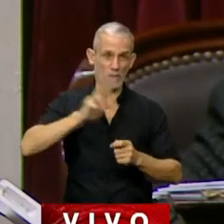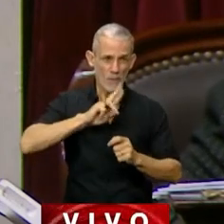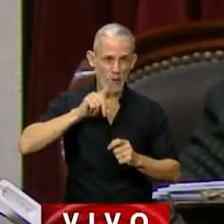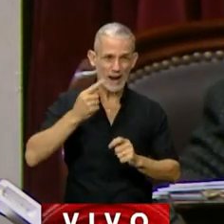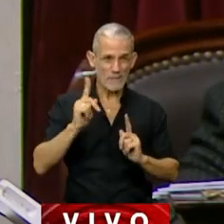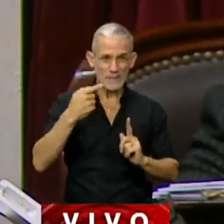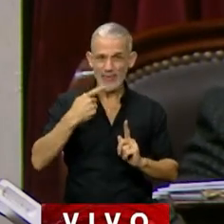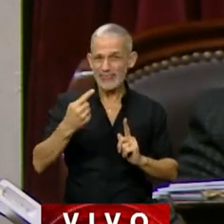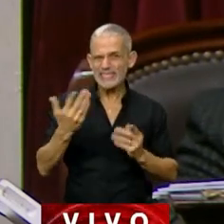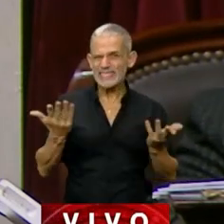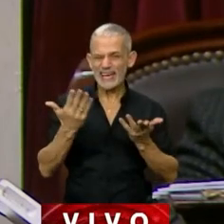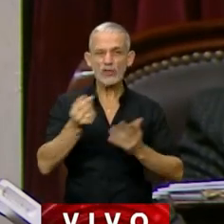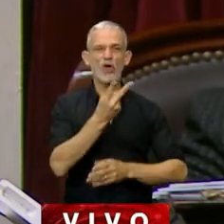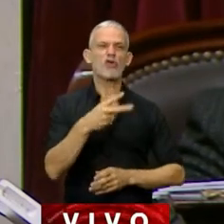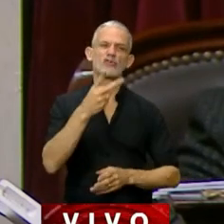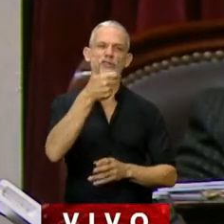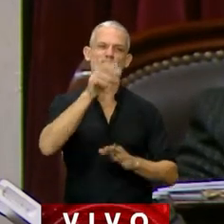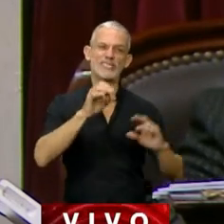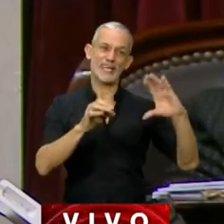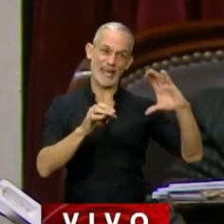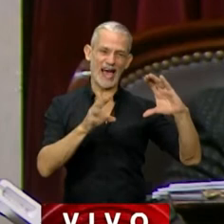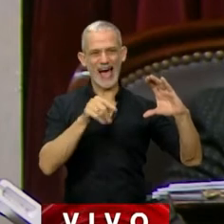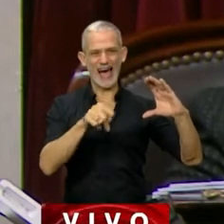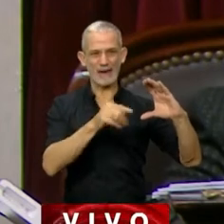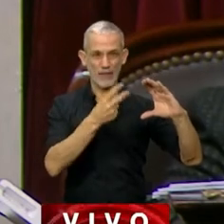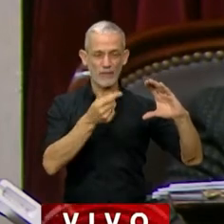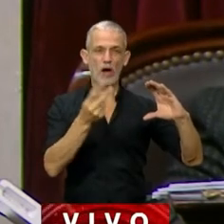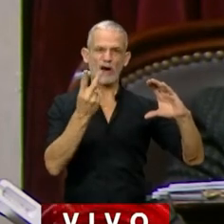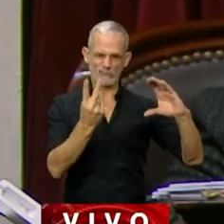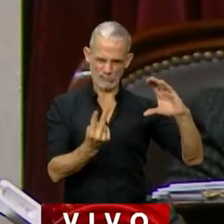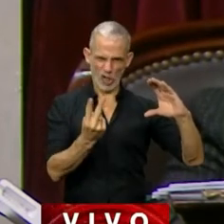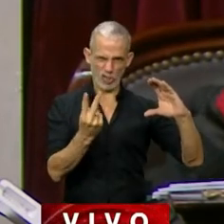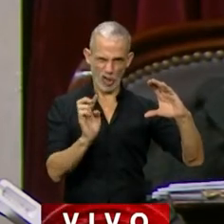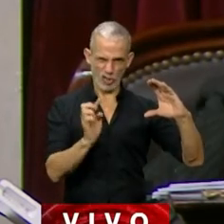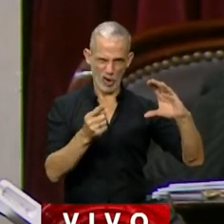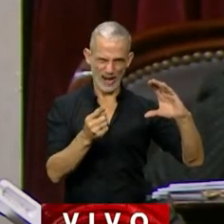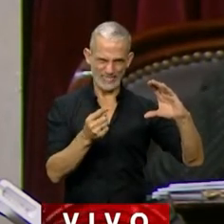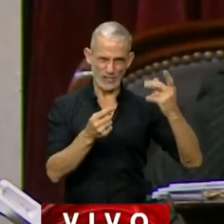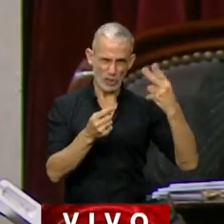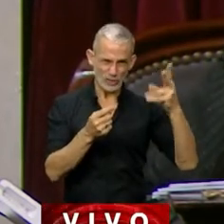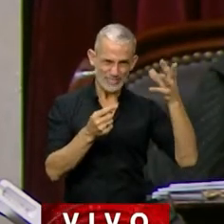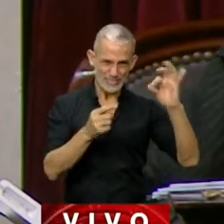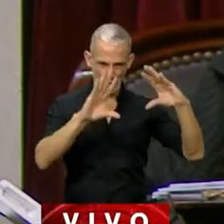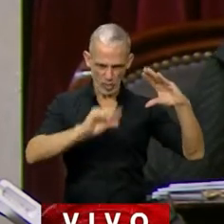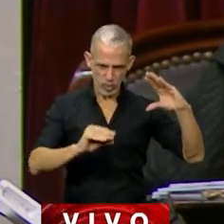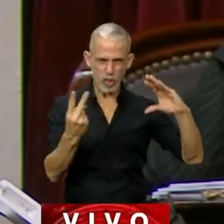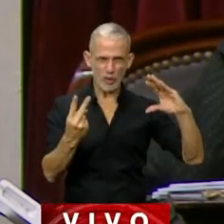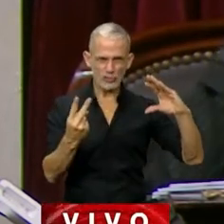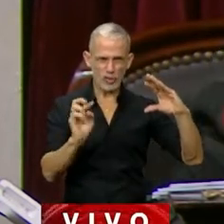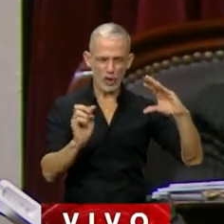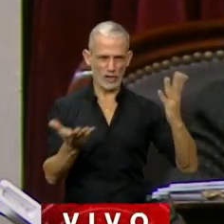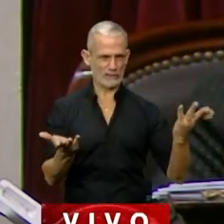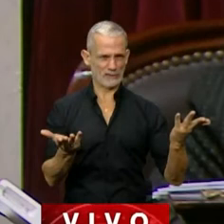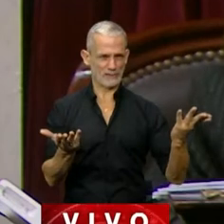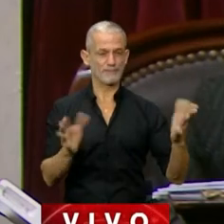misma refería de 260 dólares a 2 dólares por kilómetro cuadrado. En ese contexto tiene